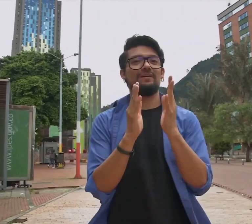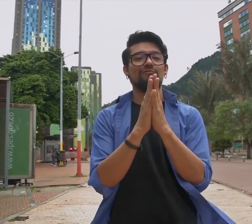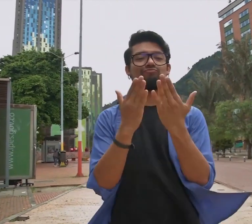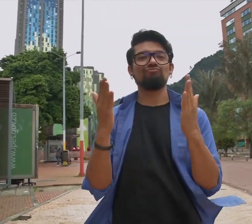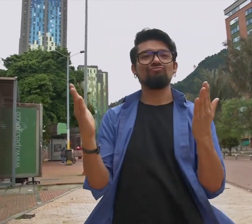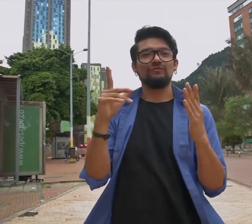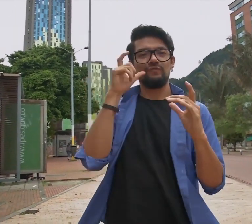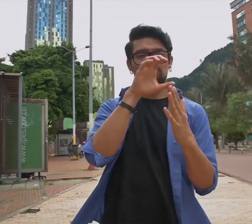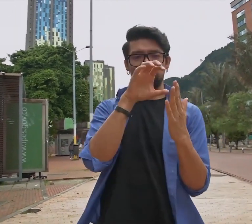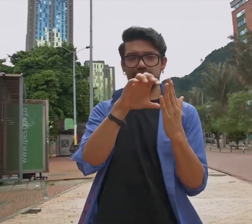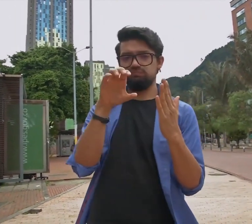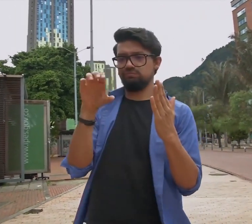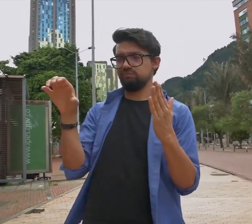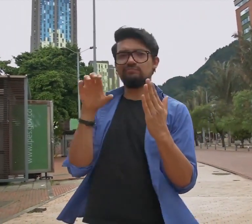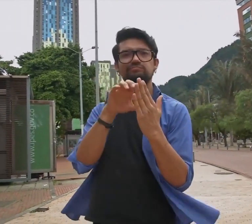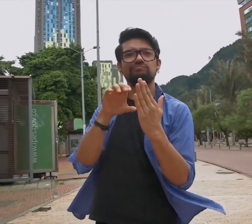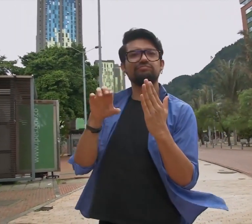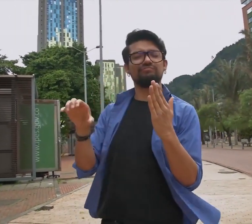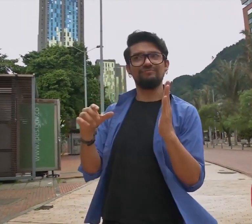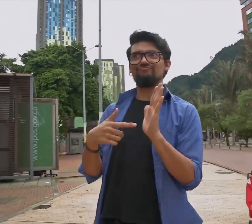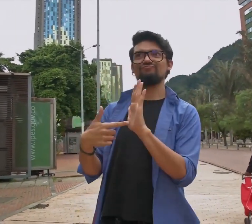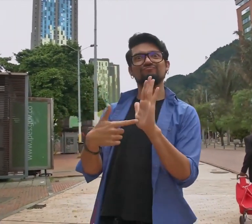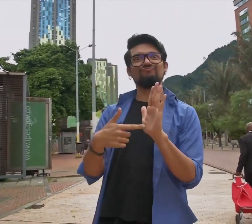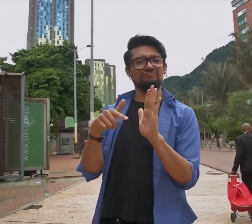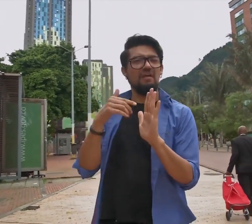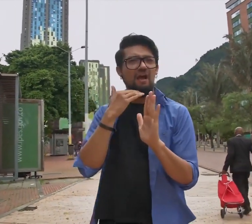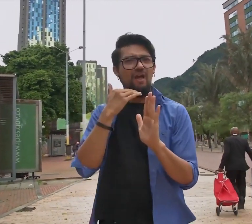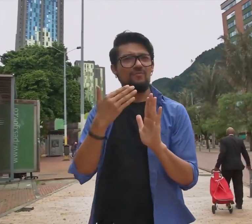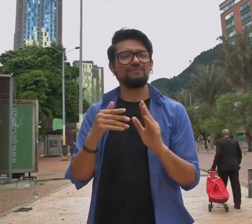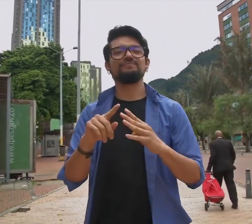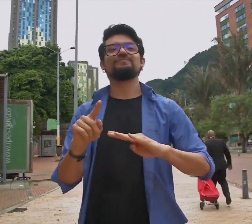4. Tener un buen portafolio.